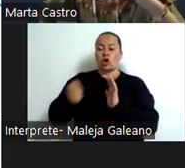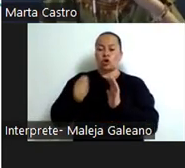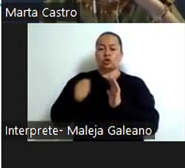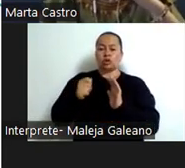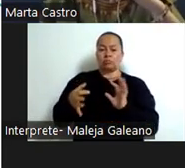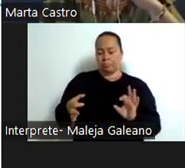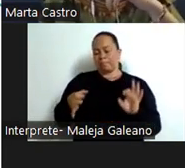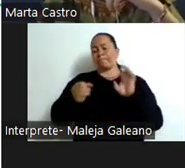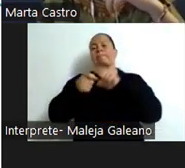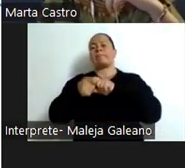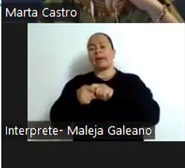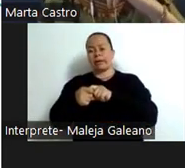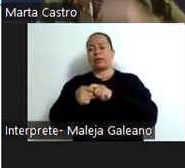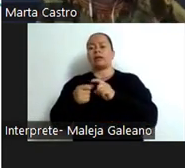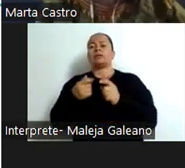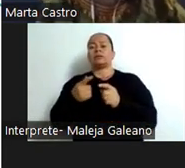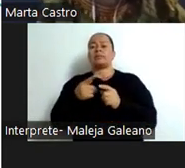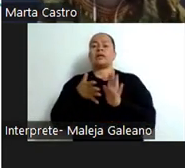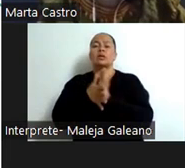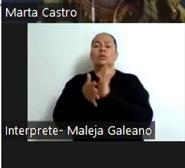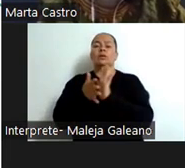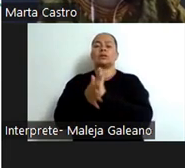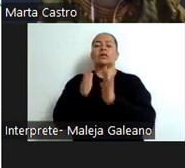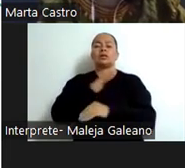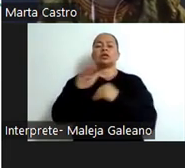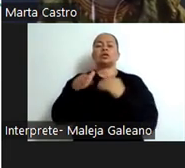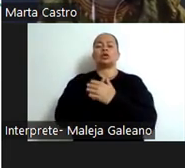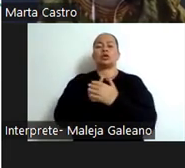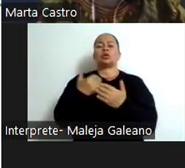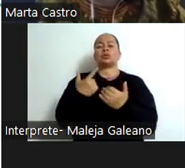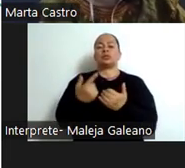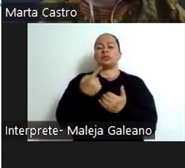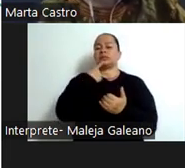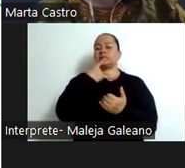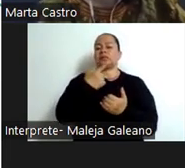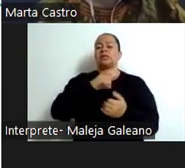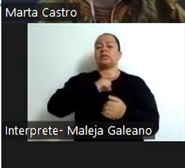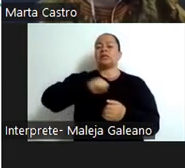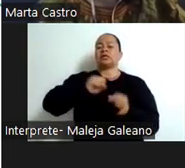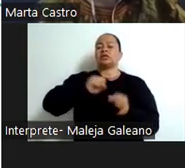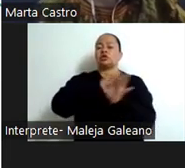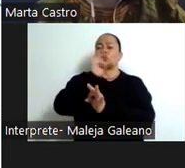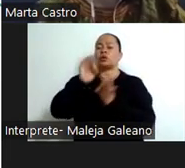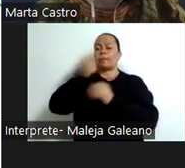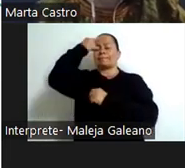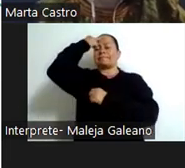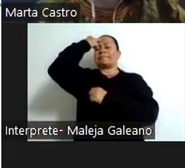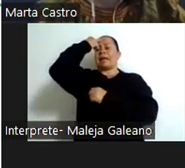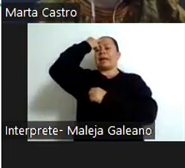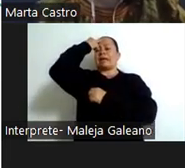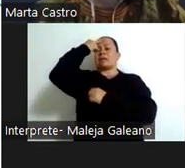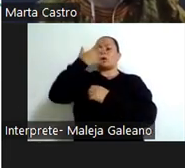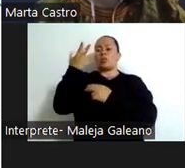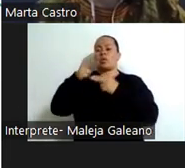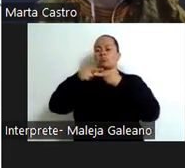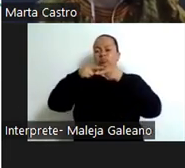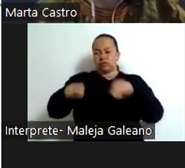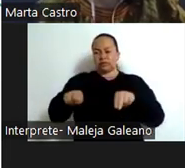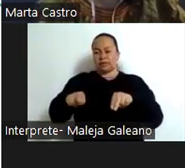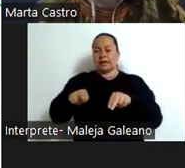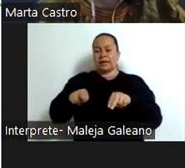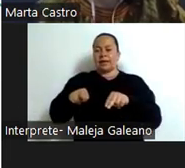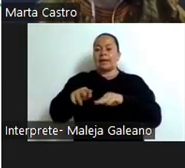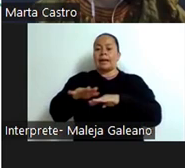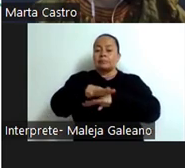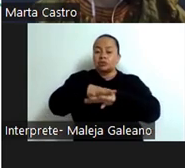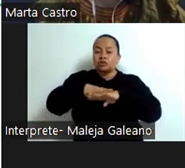y menciona lo siguiente todo esto quiere decir que el derecho al cuidado debe pensarse desde una perspectiva de género la redistribución